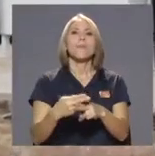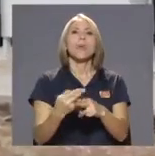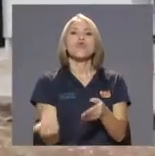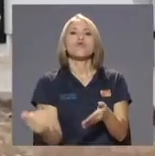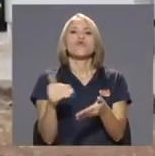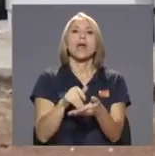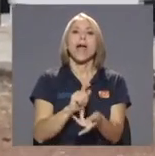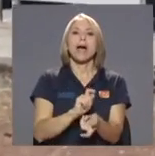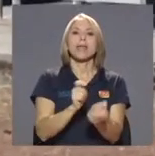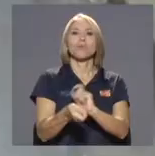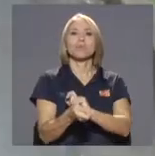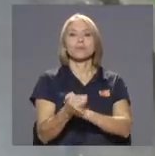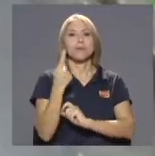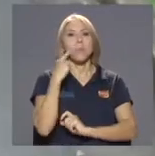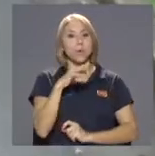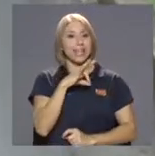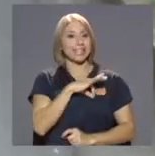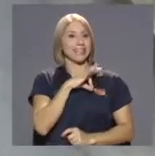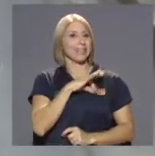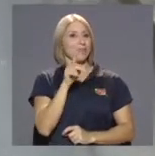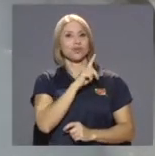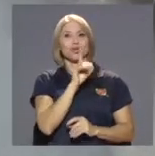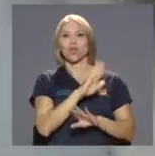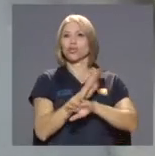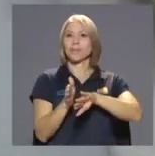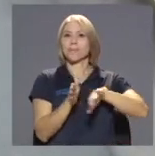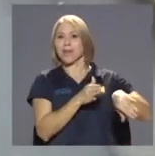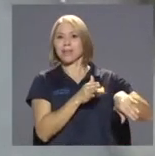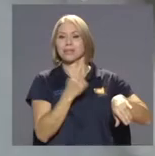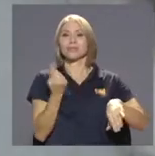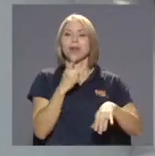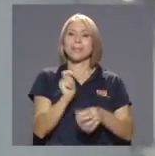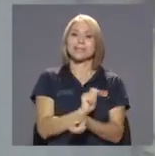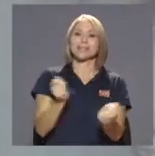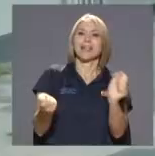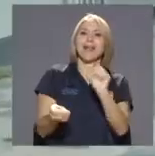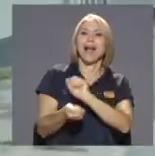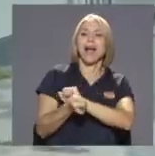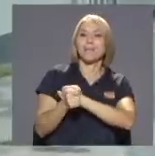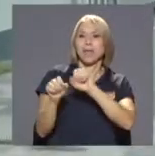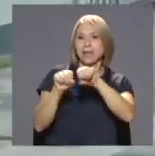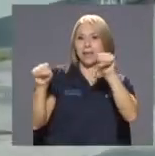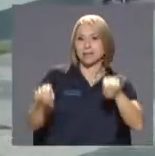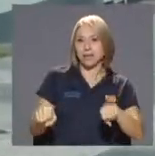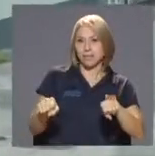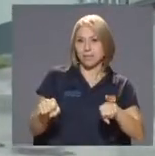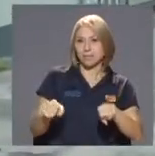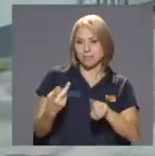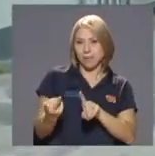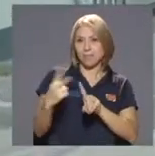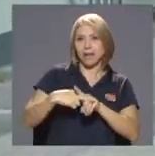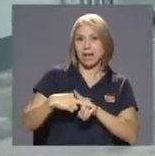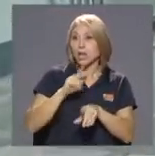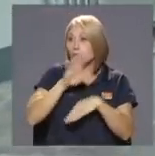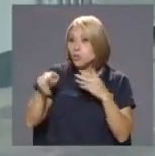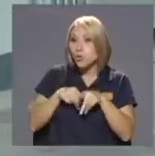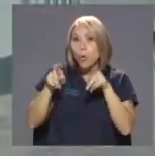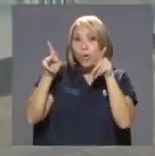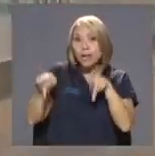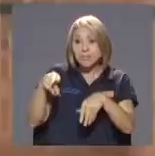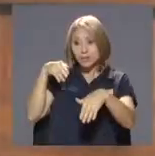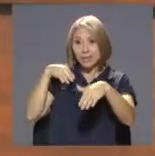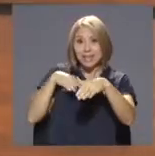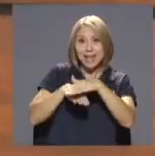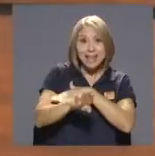los incentivos no se pierden, solo que se cambia el esquema con el cual se aplica. Todas las personas que habían ingresado, en este caso los policías, hablemos específicamente,